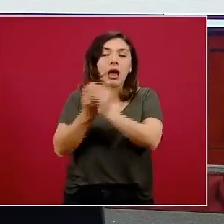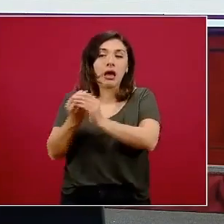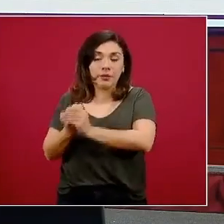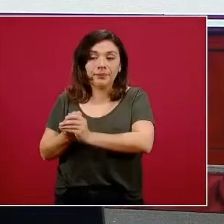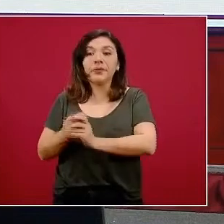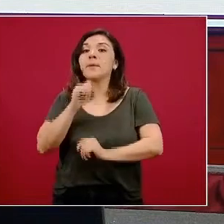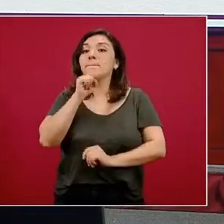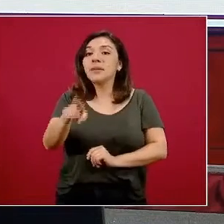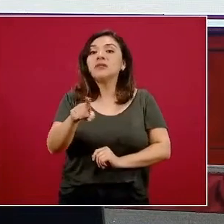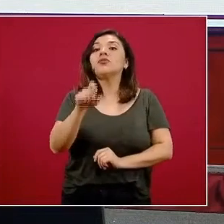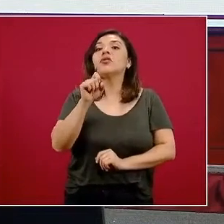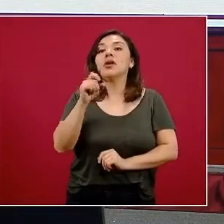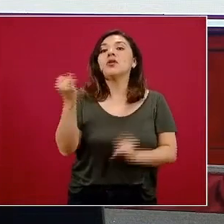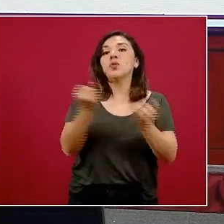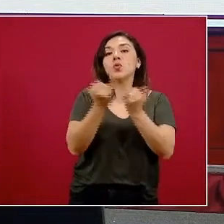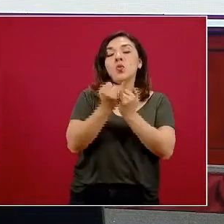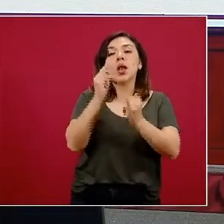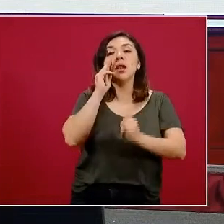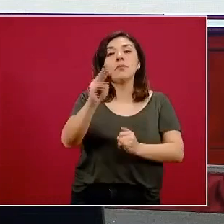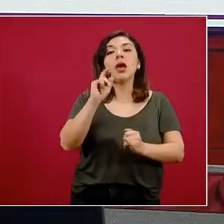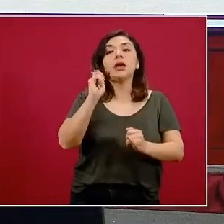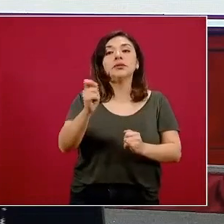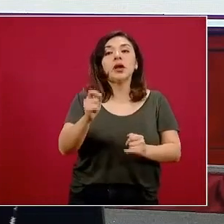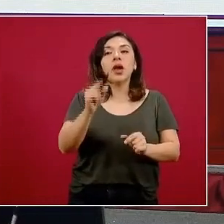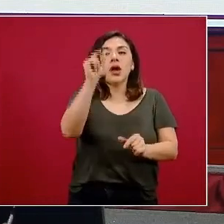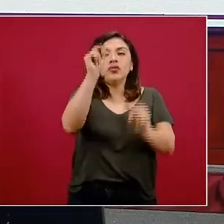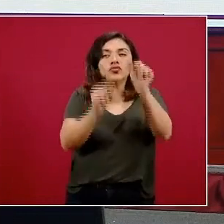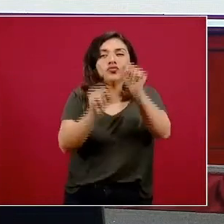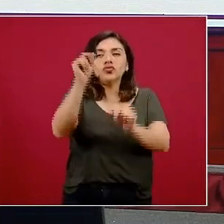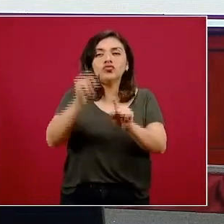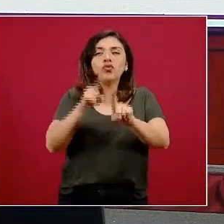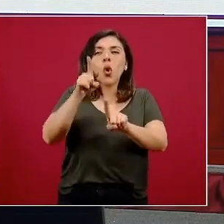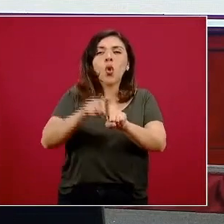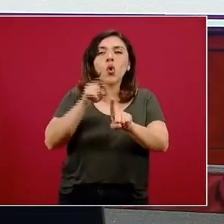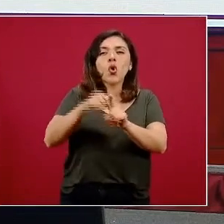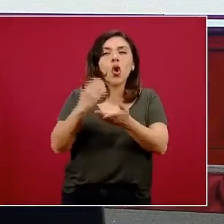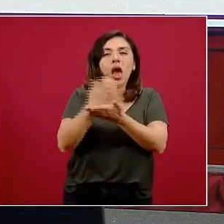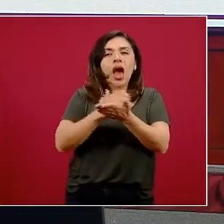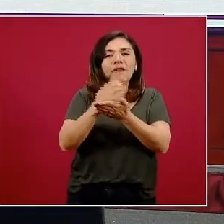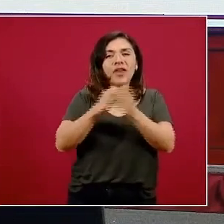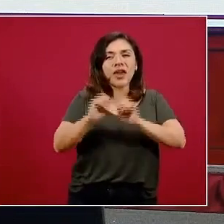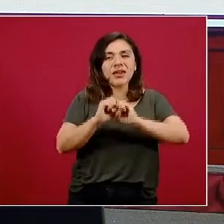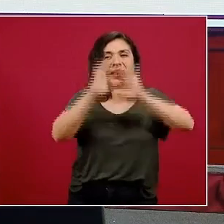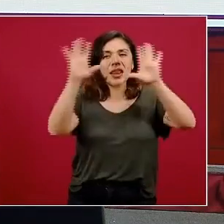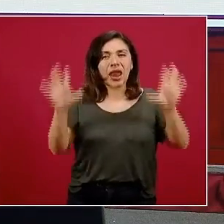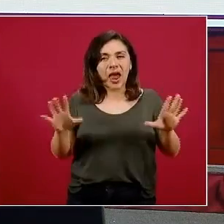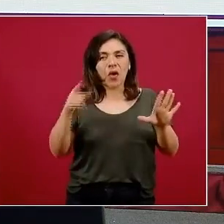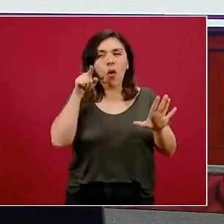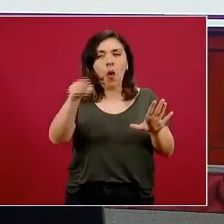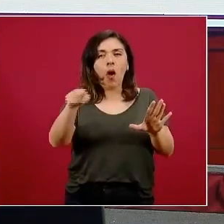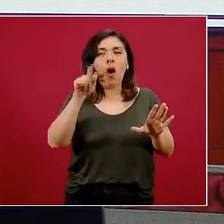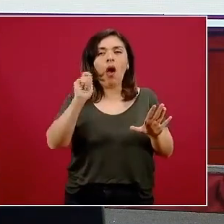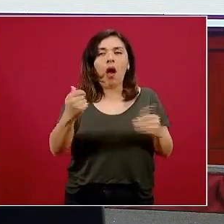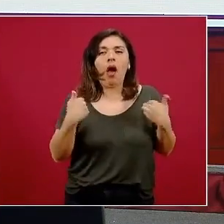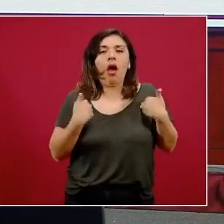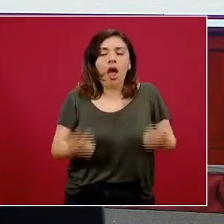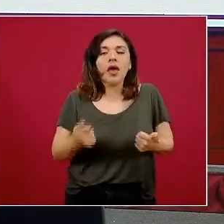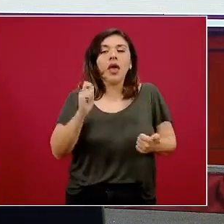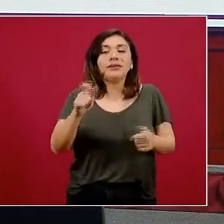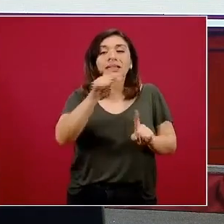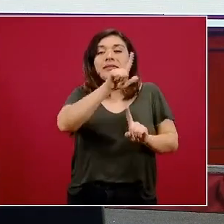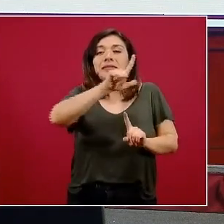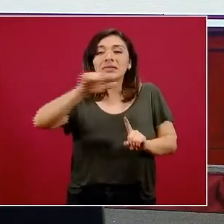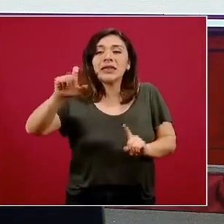Asimismo, estamos viendo que las barras que tienen el color café claro y que precisamente representan a estas